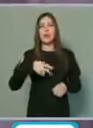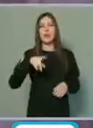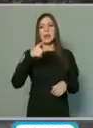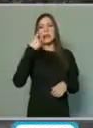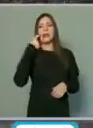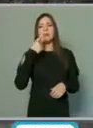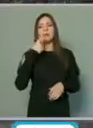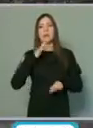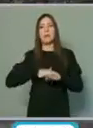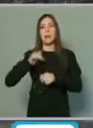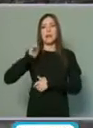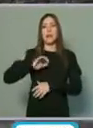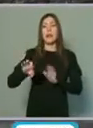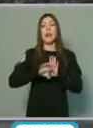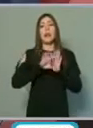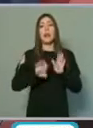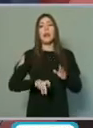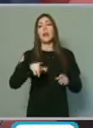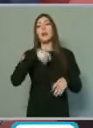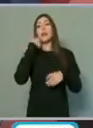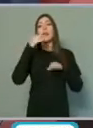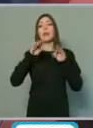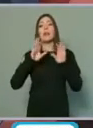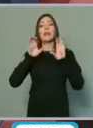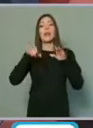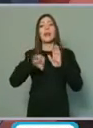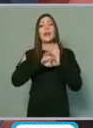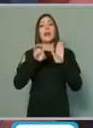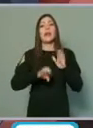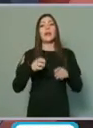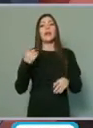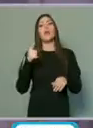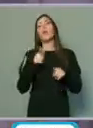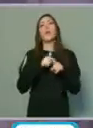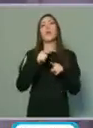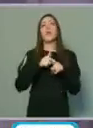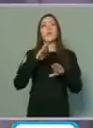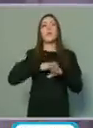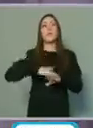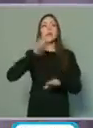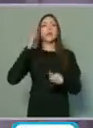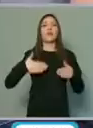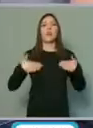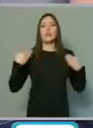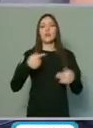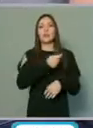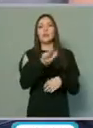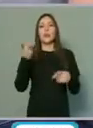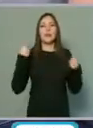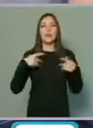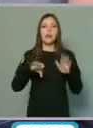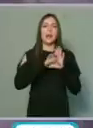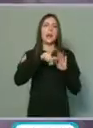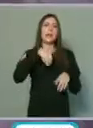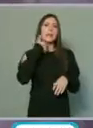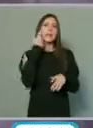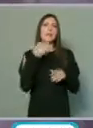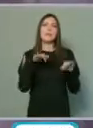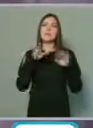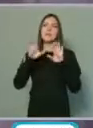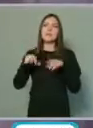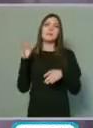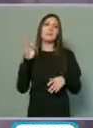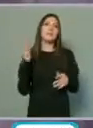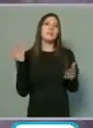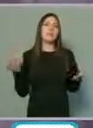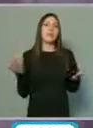autoridad, ¿no? Claro. ¿Qué pasa si yo voy a un puesto que necesito tener mucho más apertura o confianza con los demás? por ejemplo, yo quiero trabajar a lo